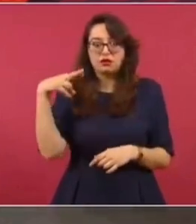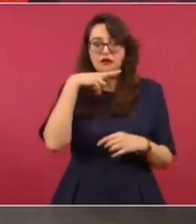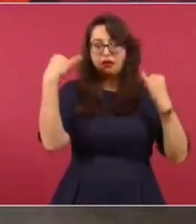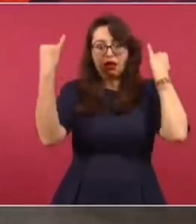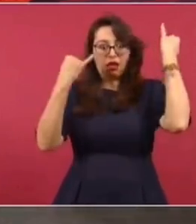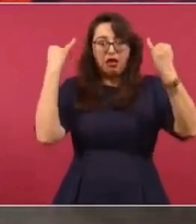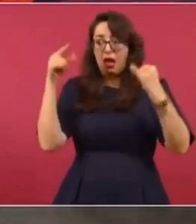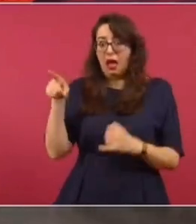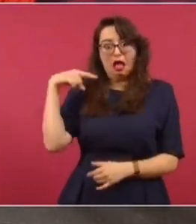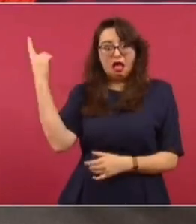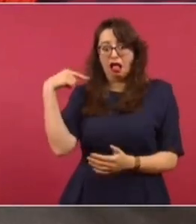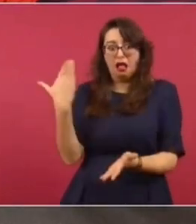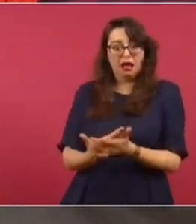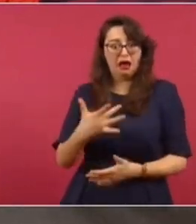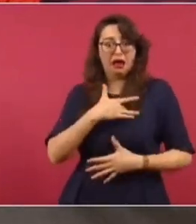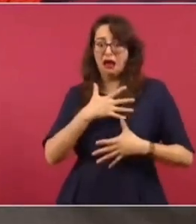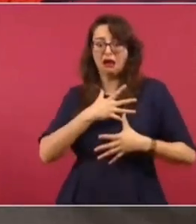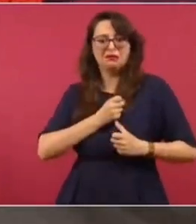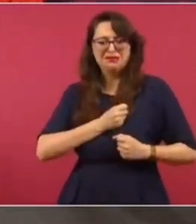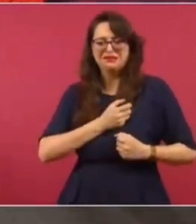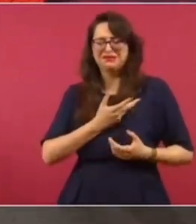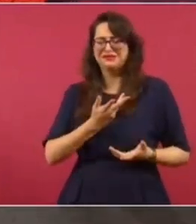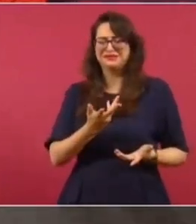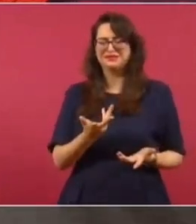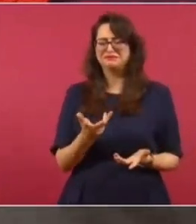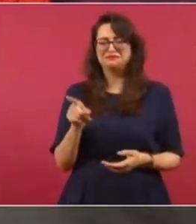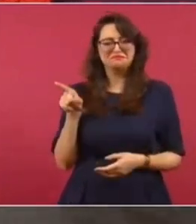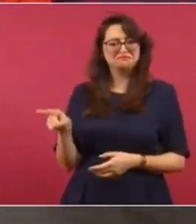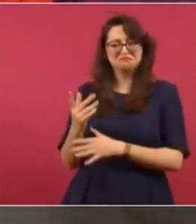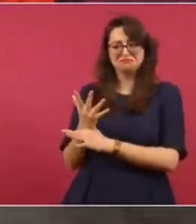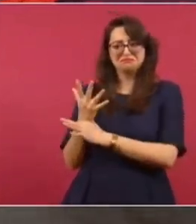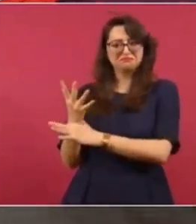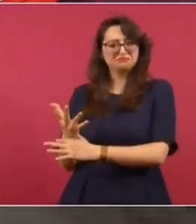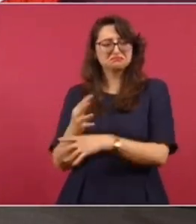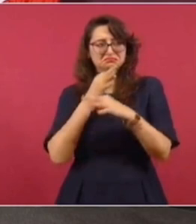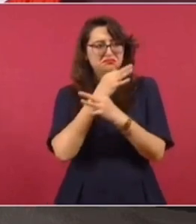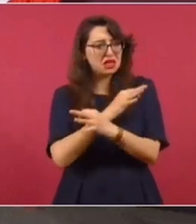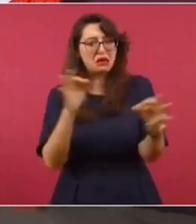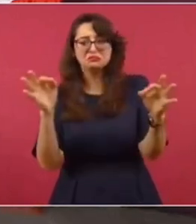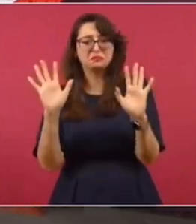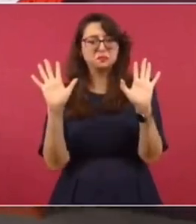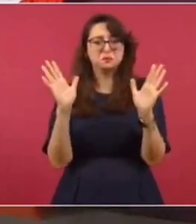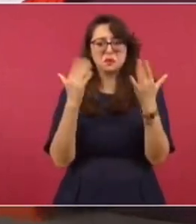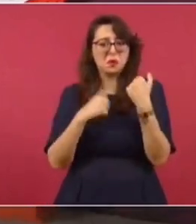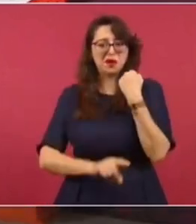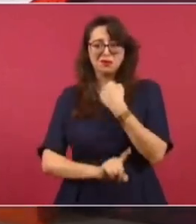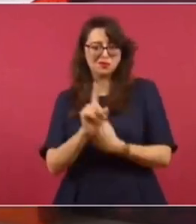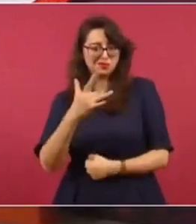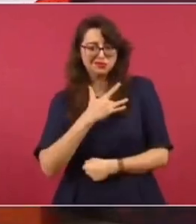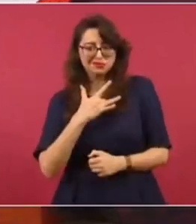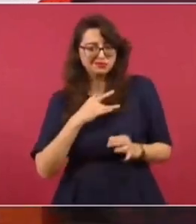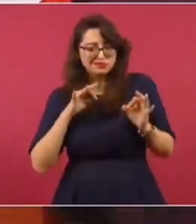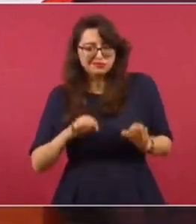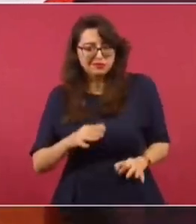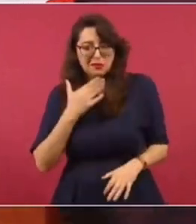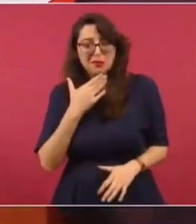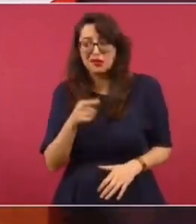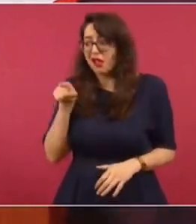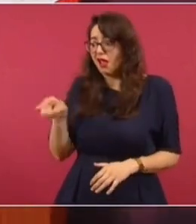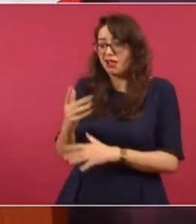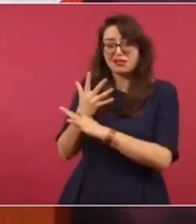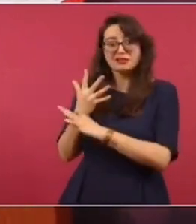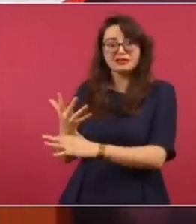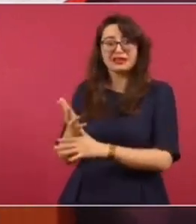supuesto desvanecimiento o un infarto o preinfarto, que su estado de salud desde el punto de vista cardíaco estaba al 100%. Ese es el mejor de los mensajes. El